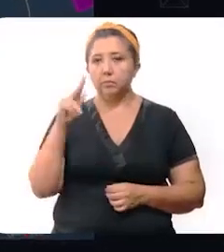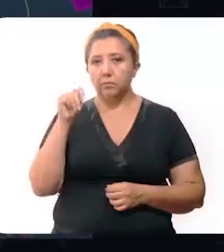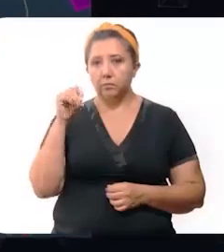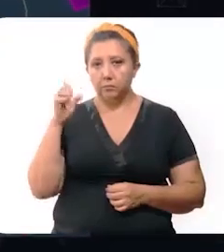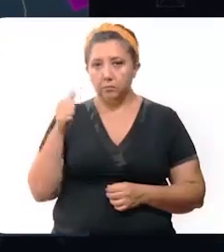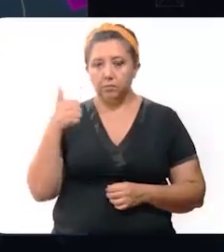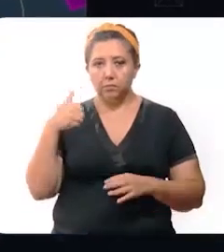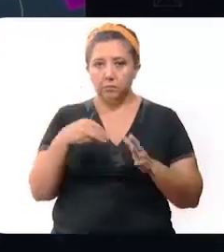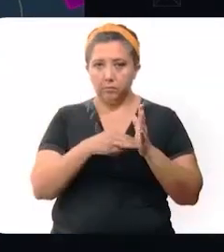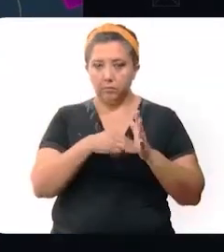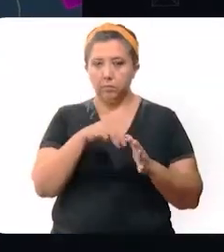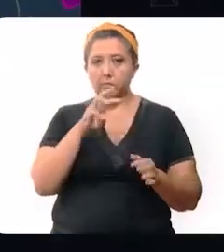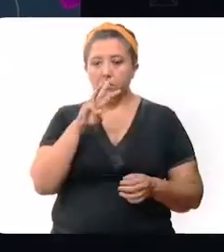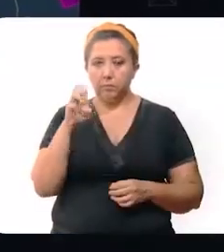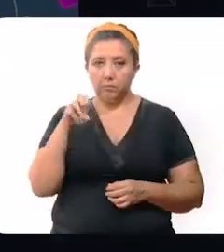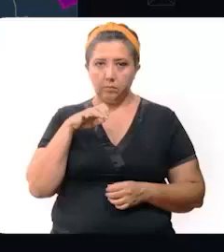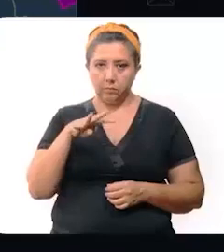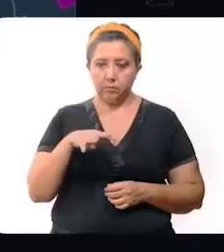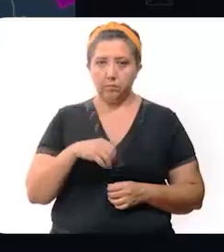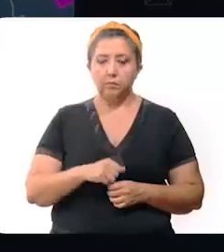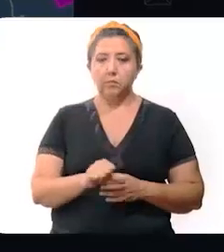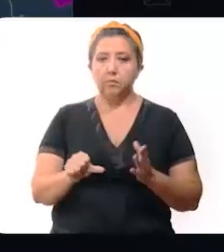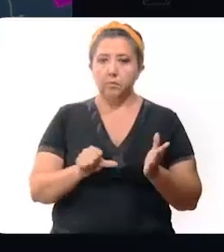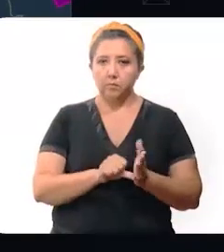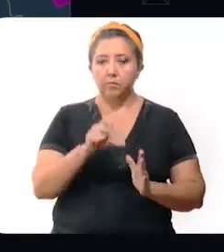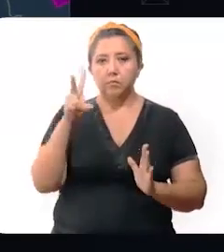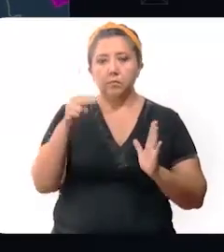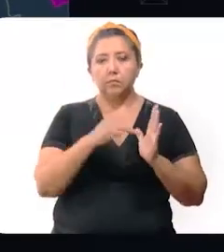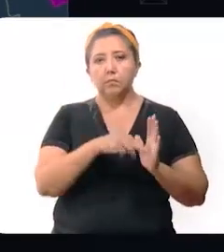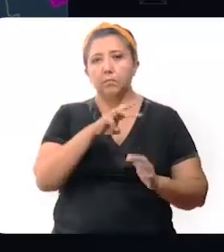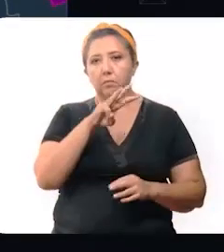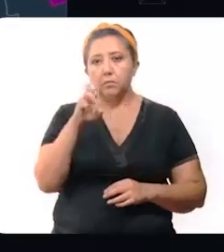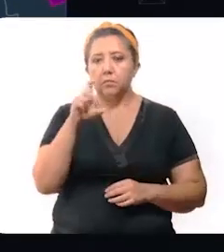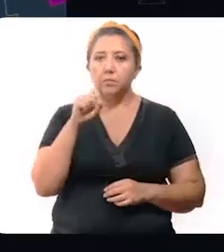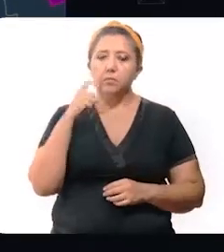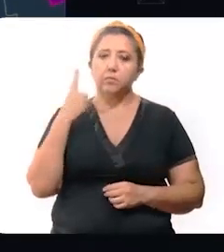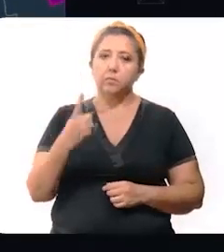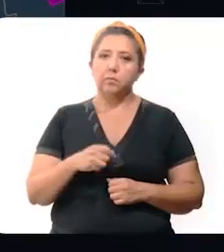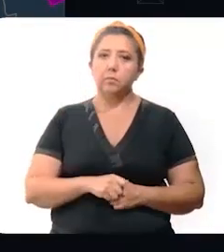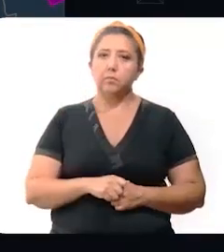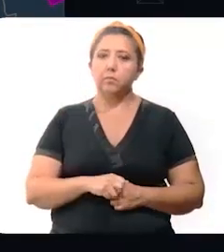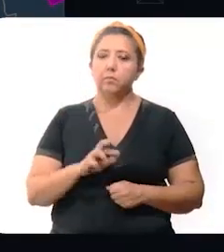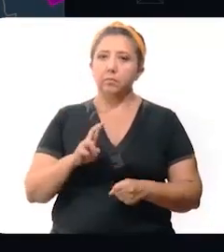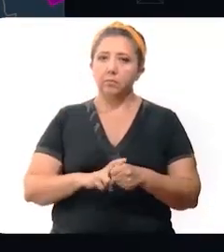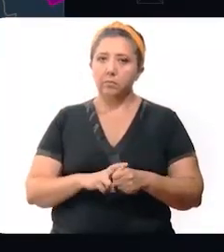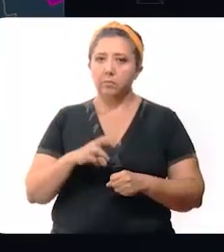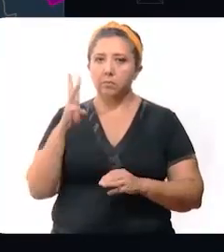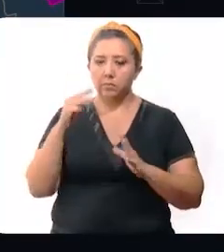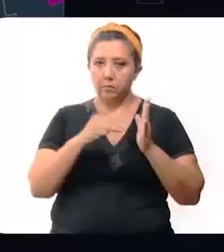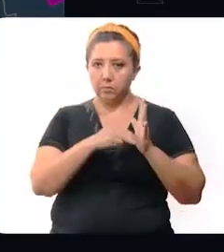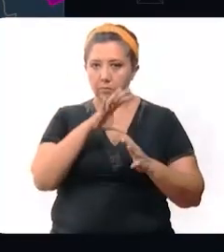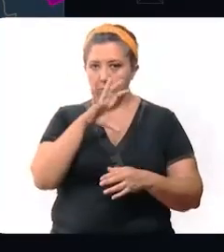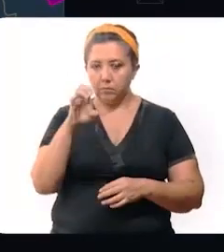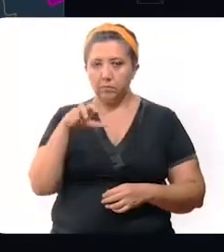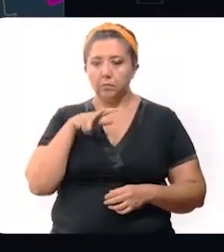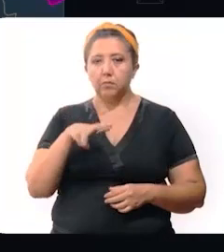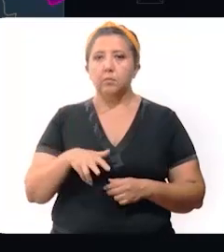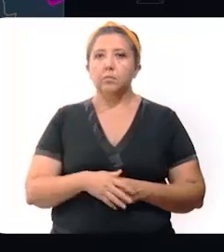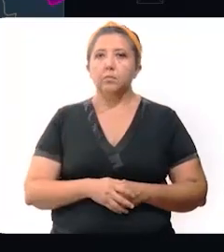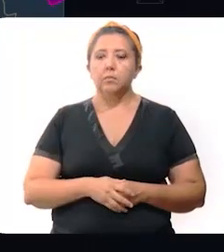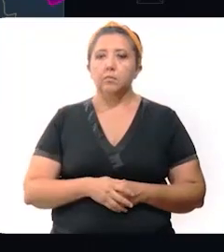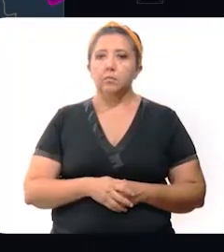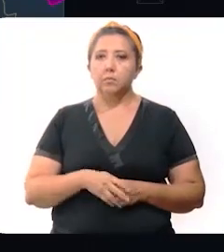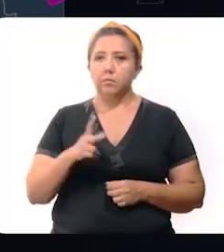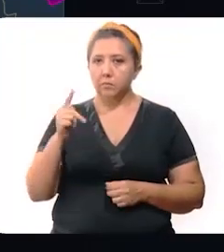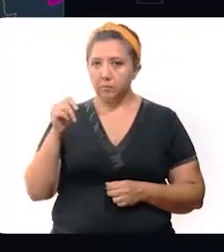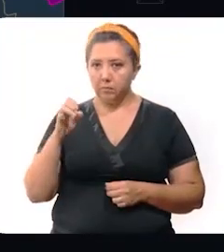oriente 6.319, en la zona centro 2.321, en la zona sur 3.518.